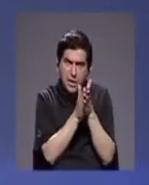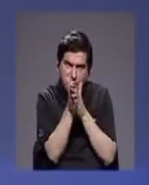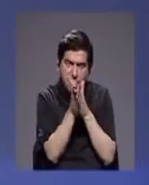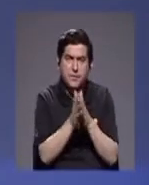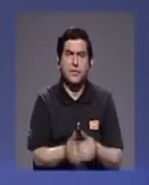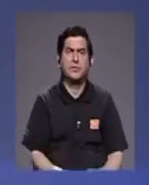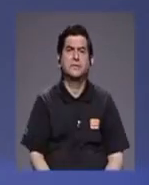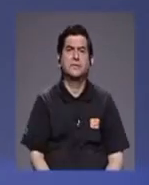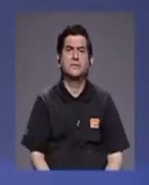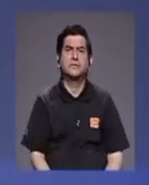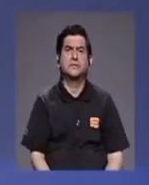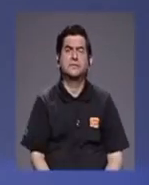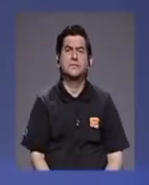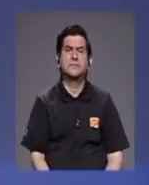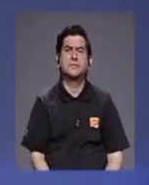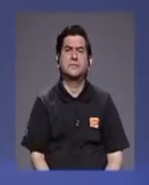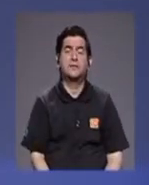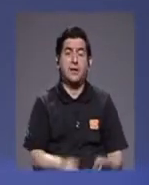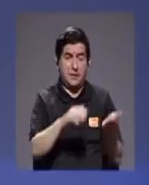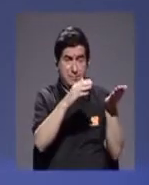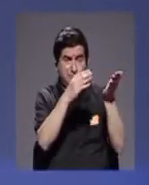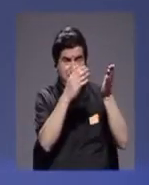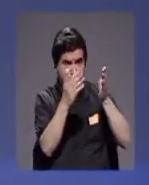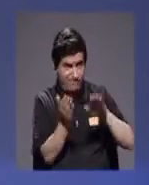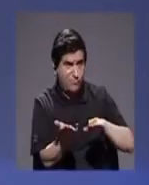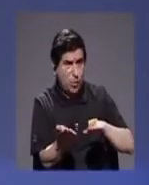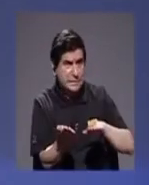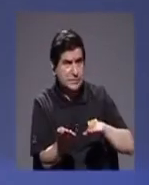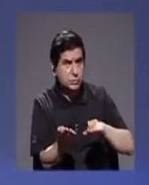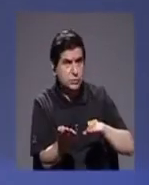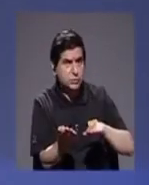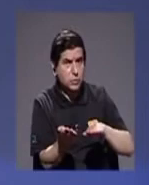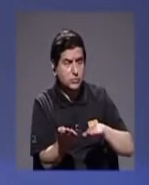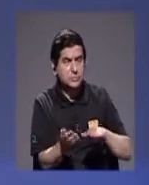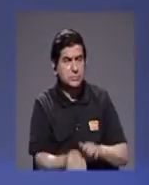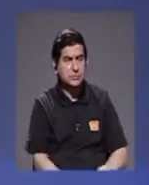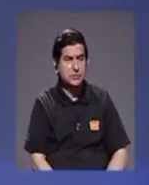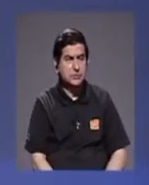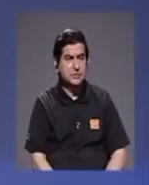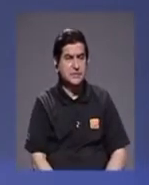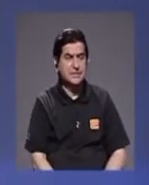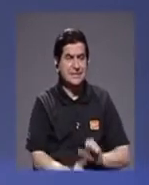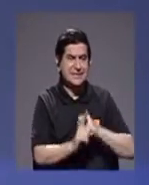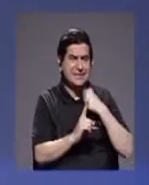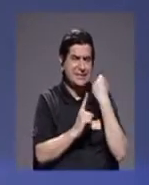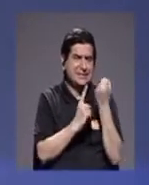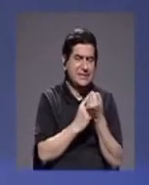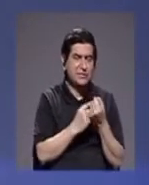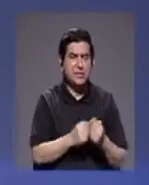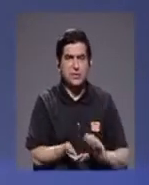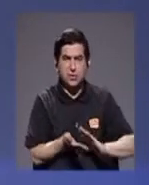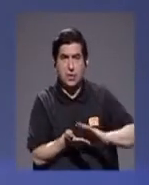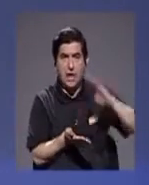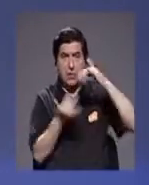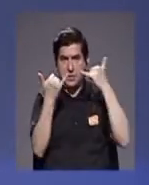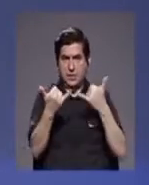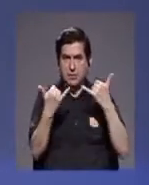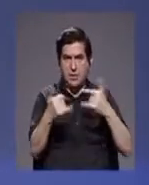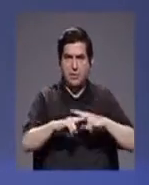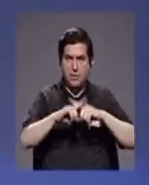pues las muertes, claro, esto ha ido un poco exponencial, pero más o